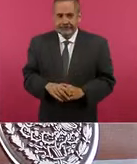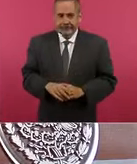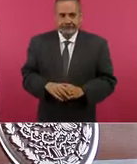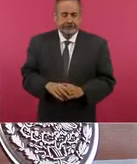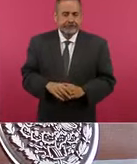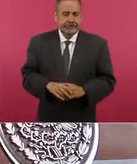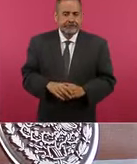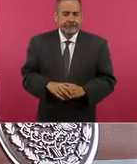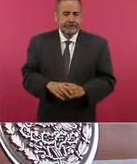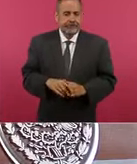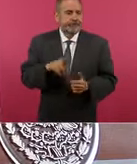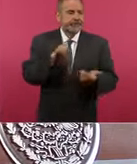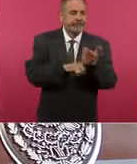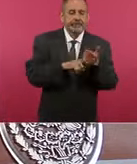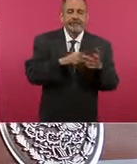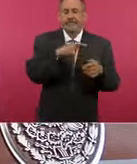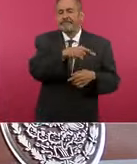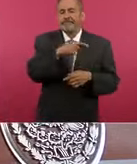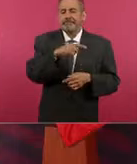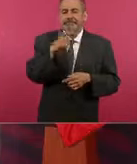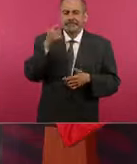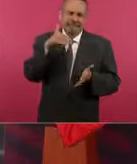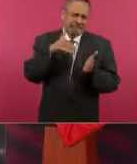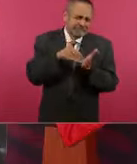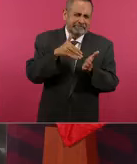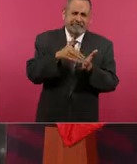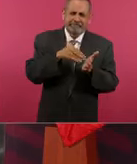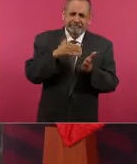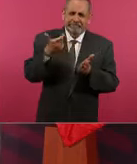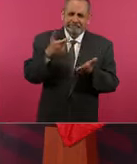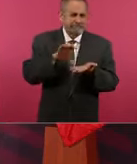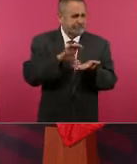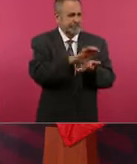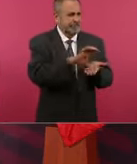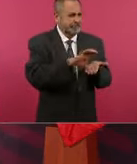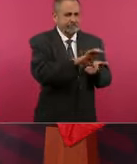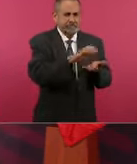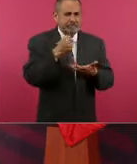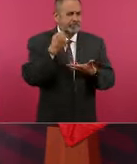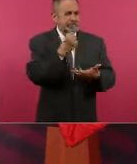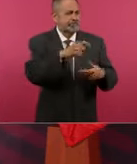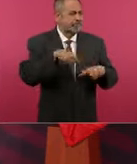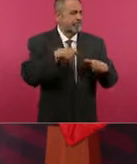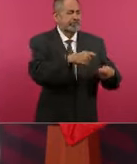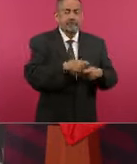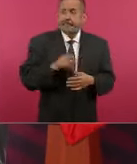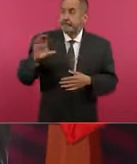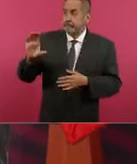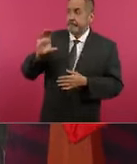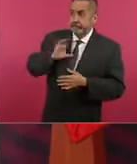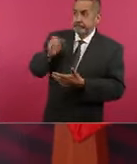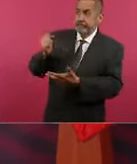que manejaban miles de millones de pesos, se los entregaban